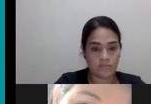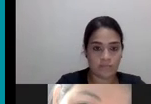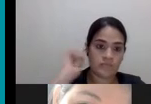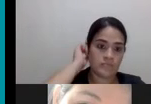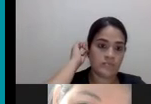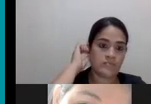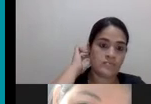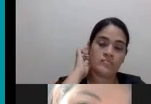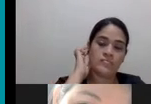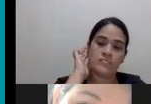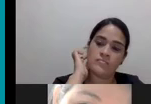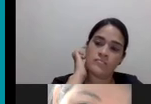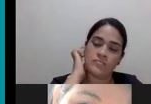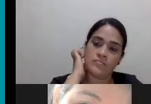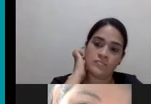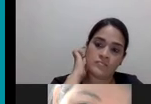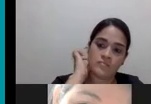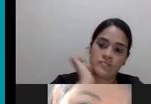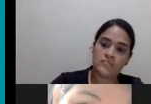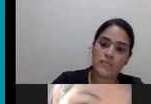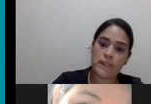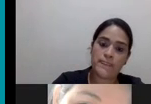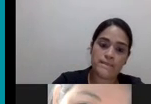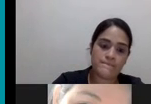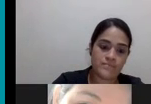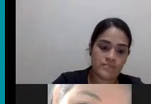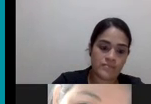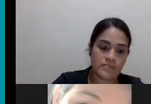pasa es que están, como los creé así